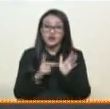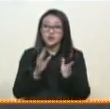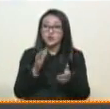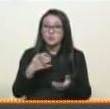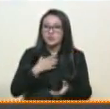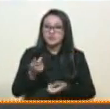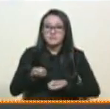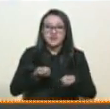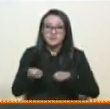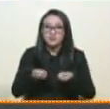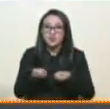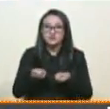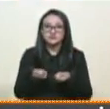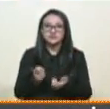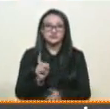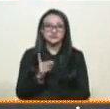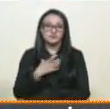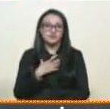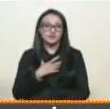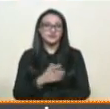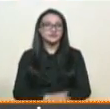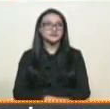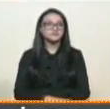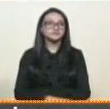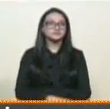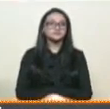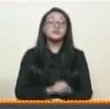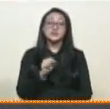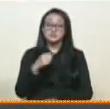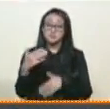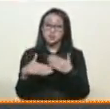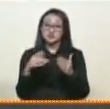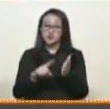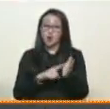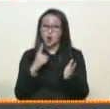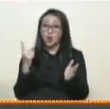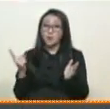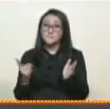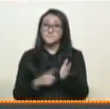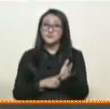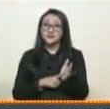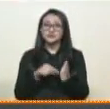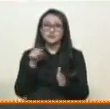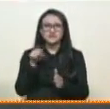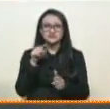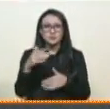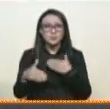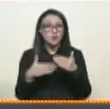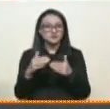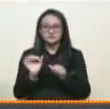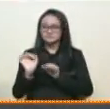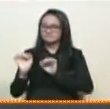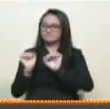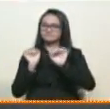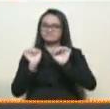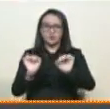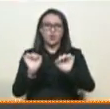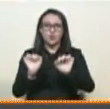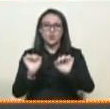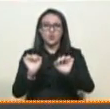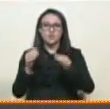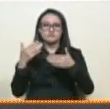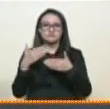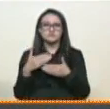anti-manipulación. Sí, el proceso realmente completo, viéndolo completo, es un proceso que está blindado. ¿Y cómo